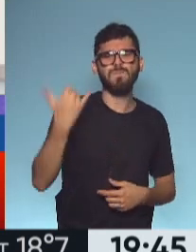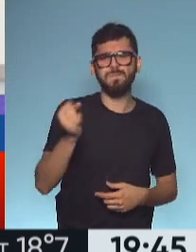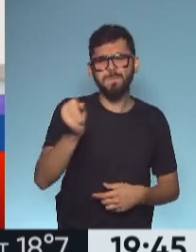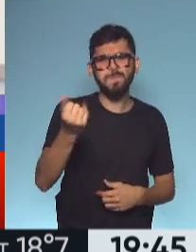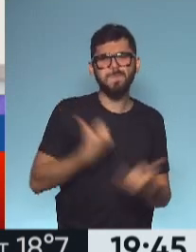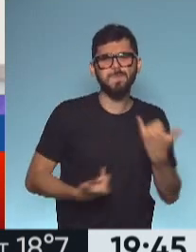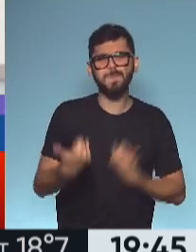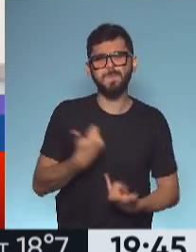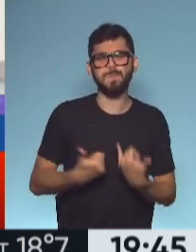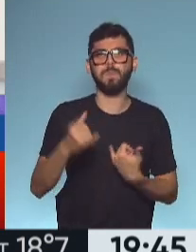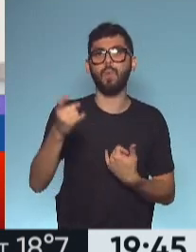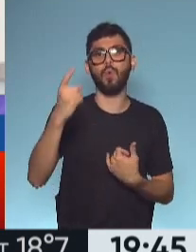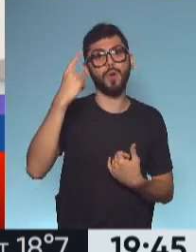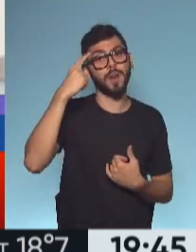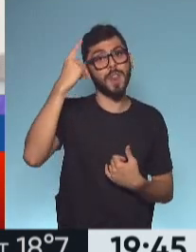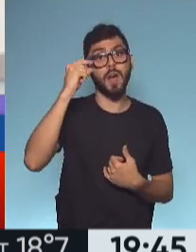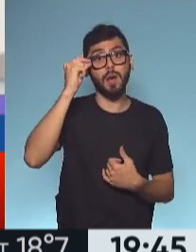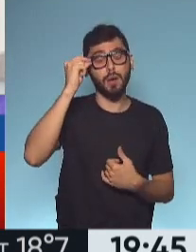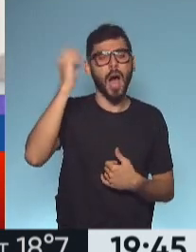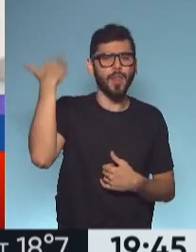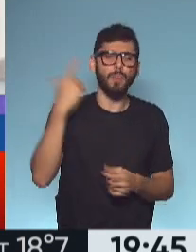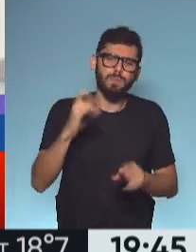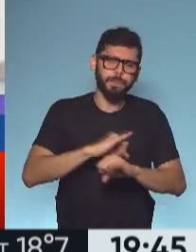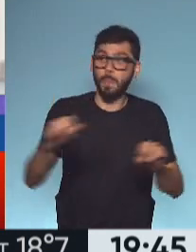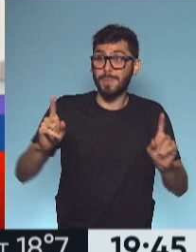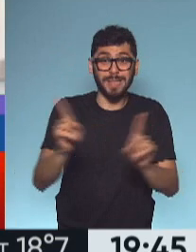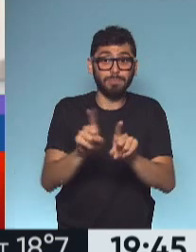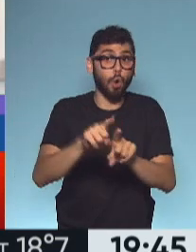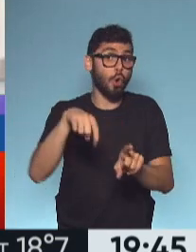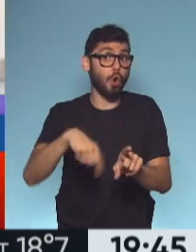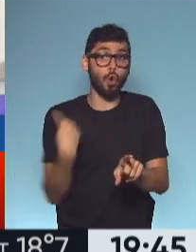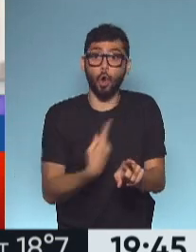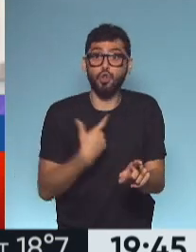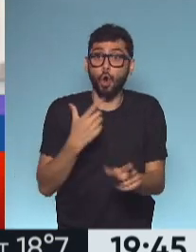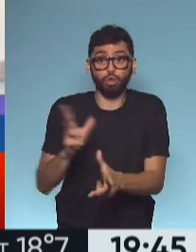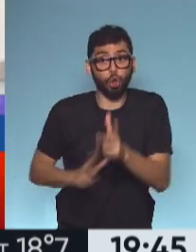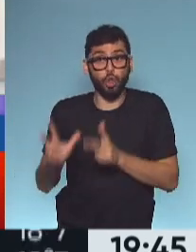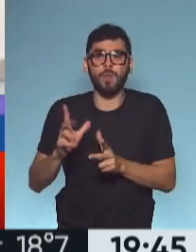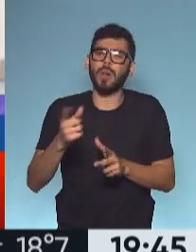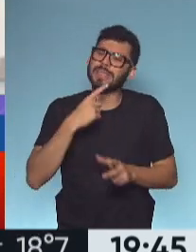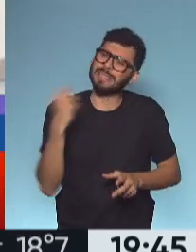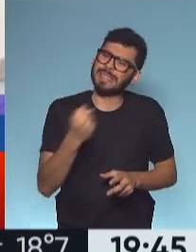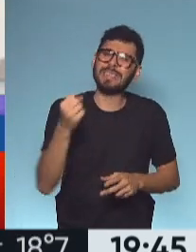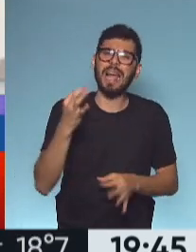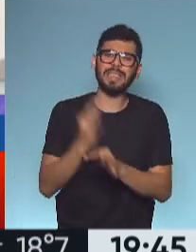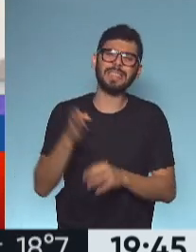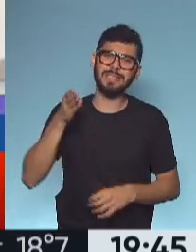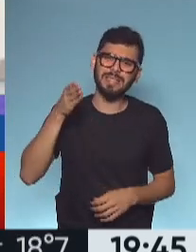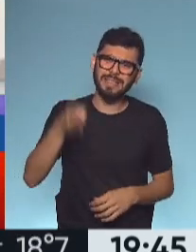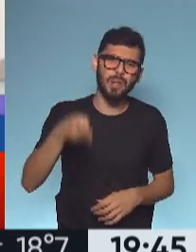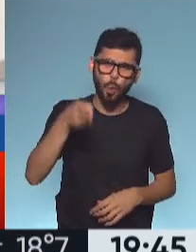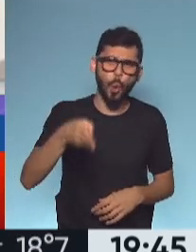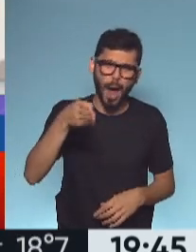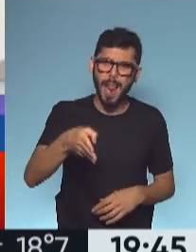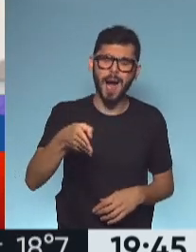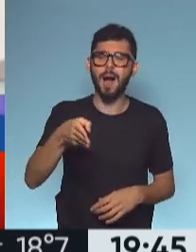idea, que obviamente la ha manifestado en su momento, incluso aquí con nosotros, de mantener la presencialidad, que entendió